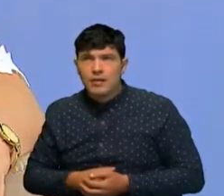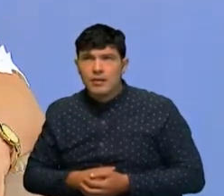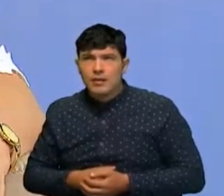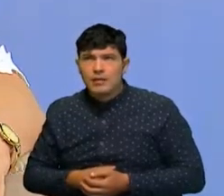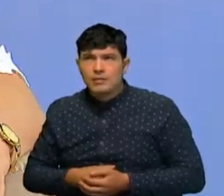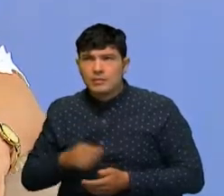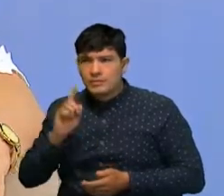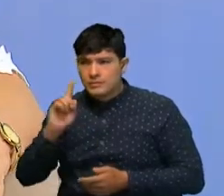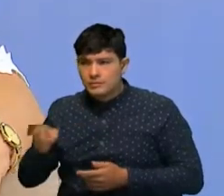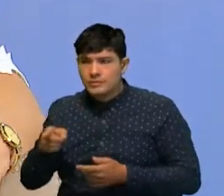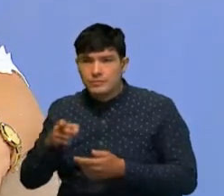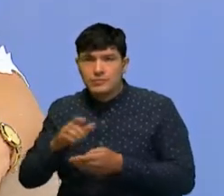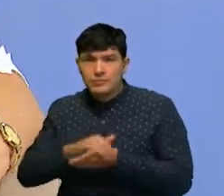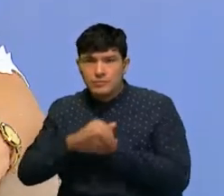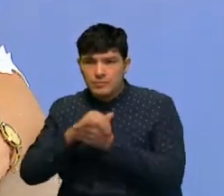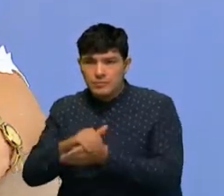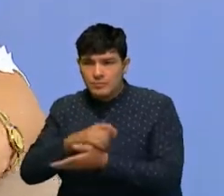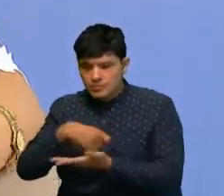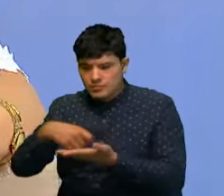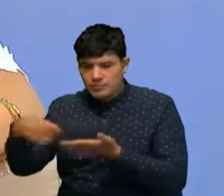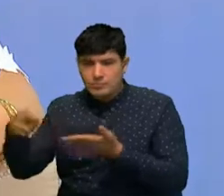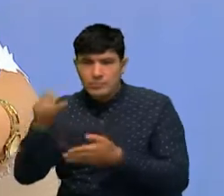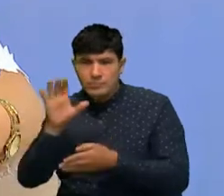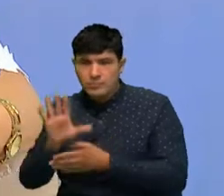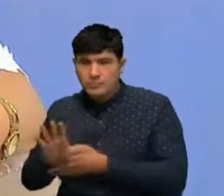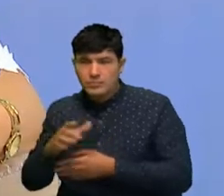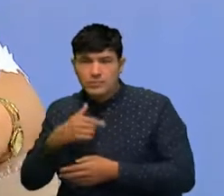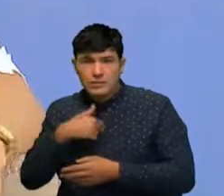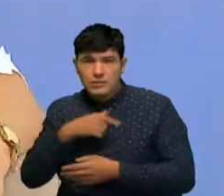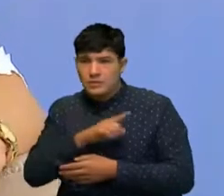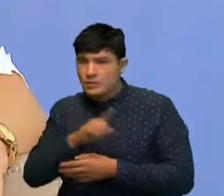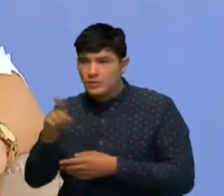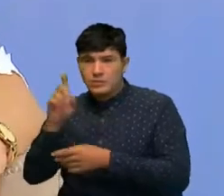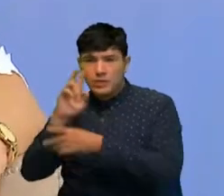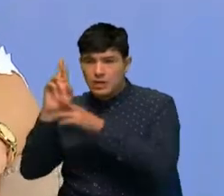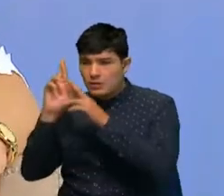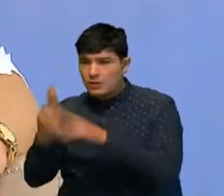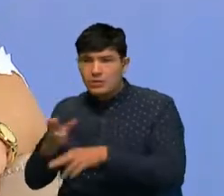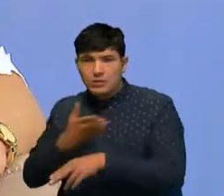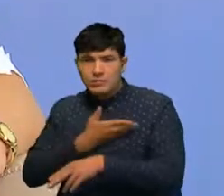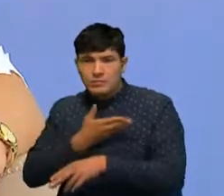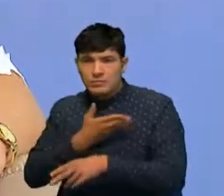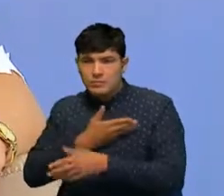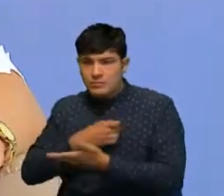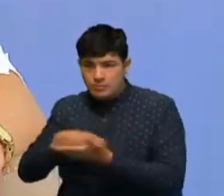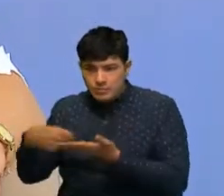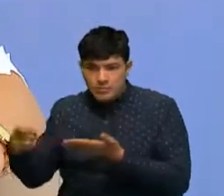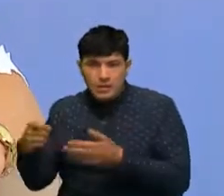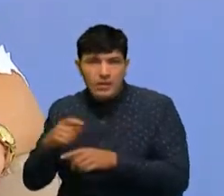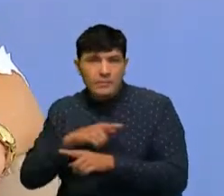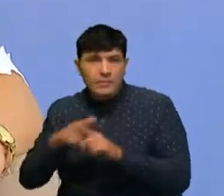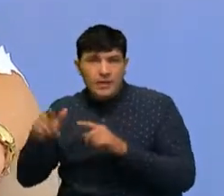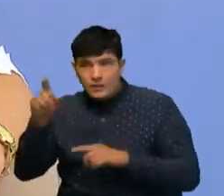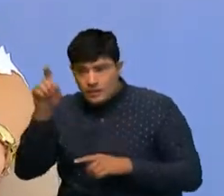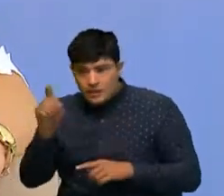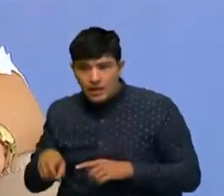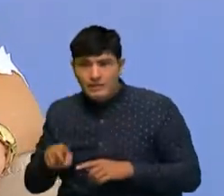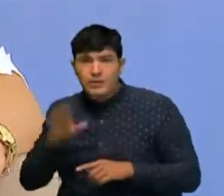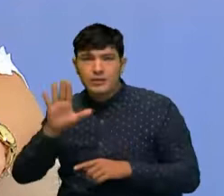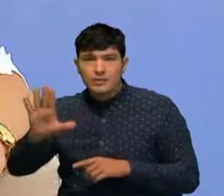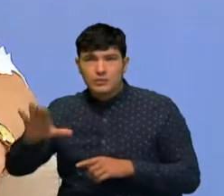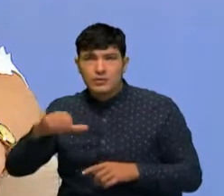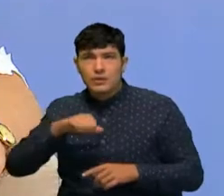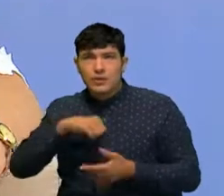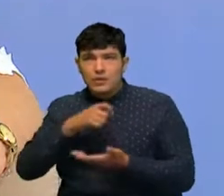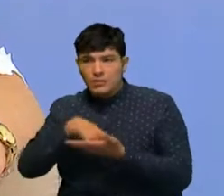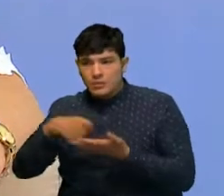Esta modalidad contractual que ellos tienen, o sea, no se reconoce como tal como modalidad contractual, pero tienen un contrato que hay